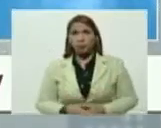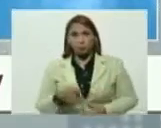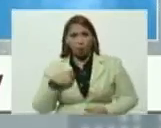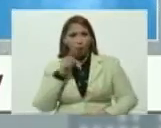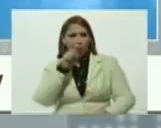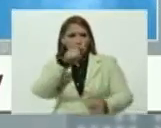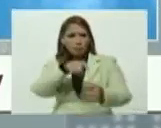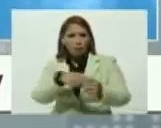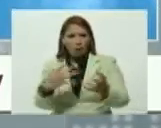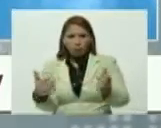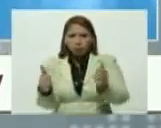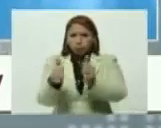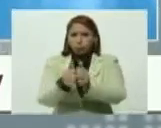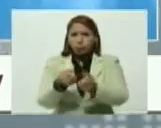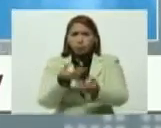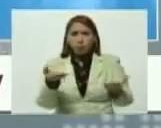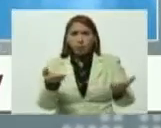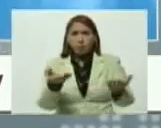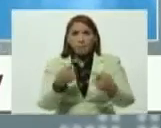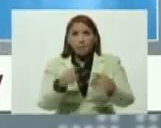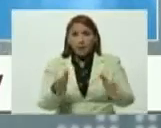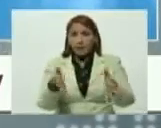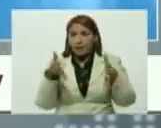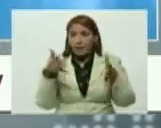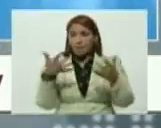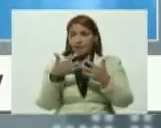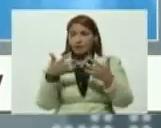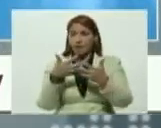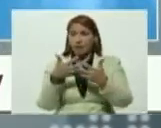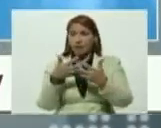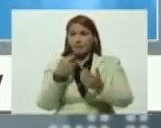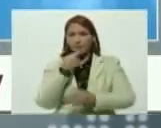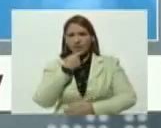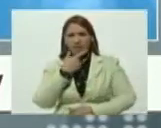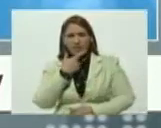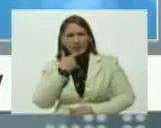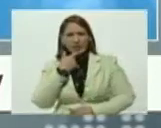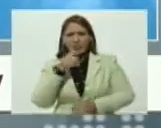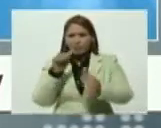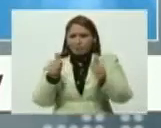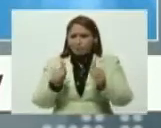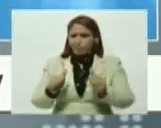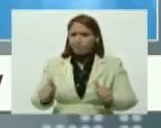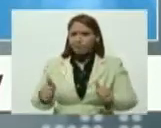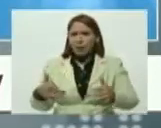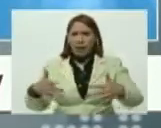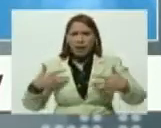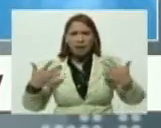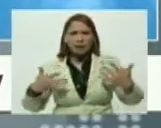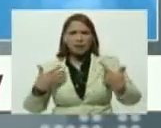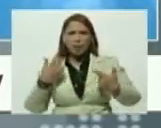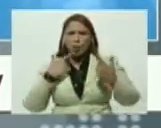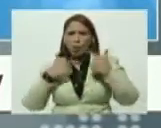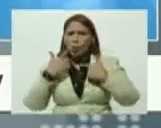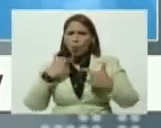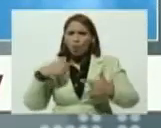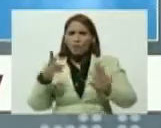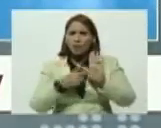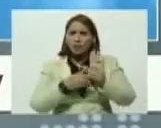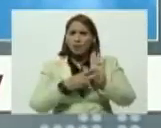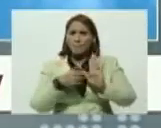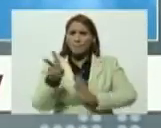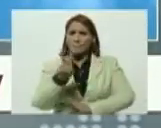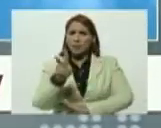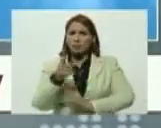incorporo al lado de ustedes para ganar la batalla de la belleza, de la estética, de la alegría, del color y de la verdad de